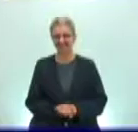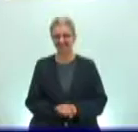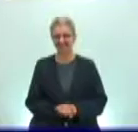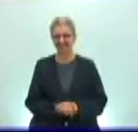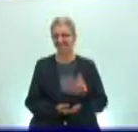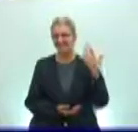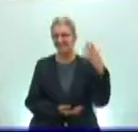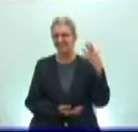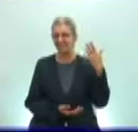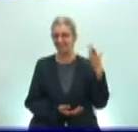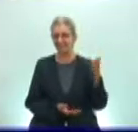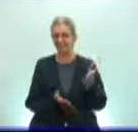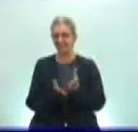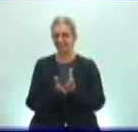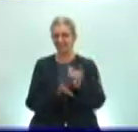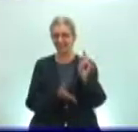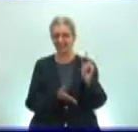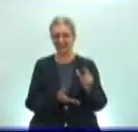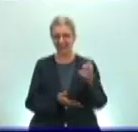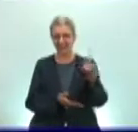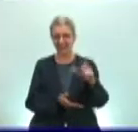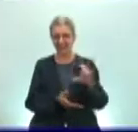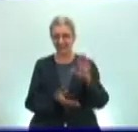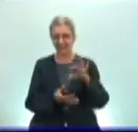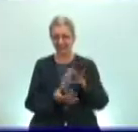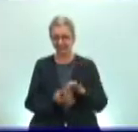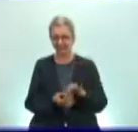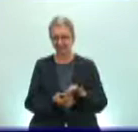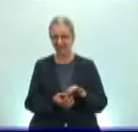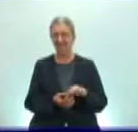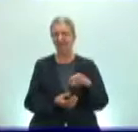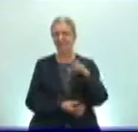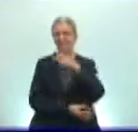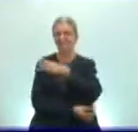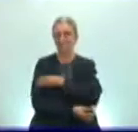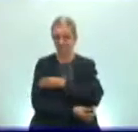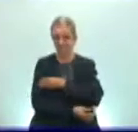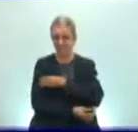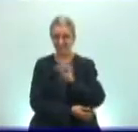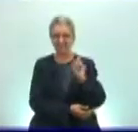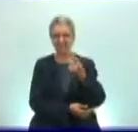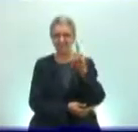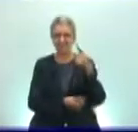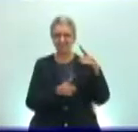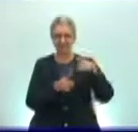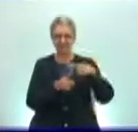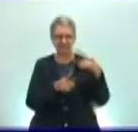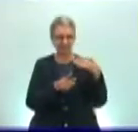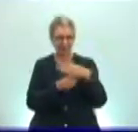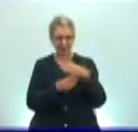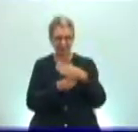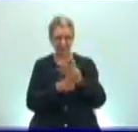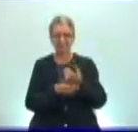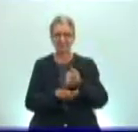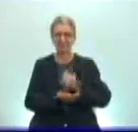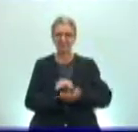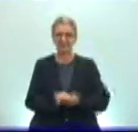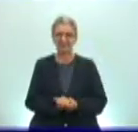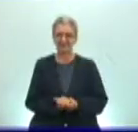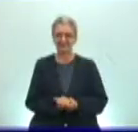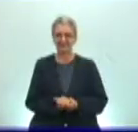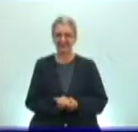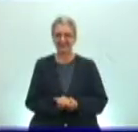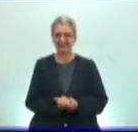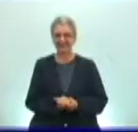Mis saludos, estudiantes de 10º grado de la educación preuniversitaria y primer año de la educación de la